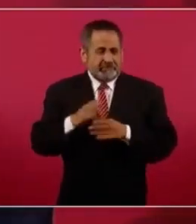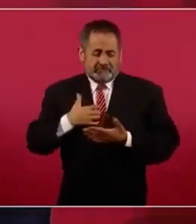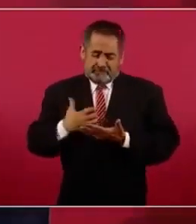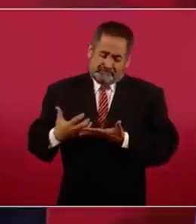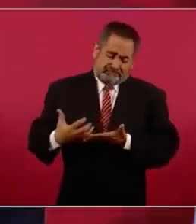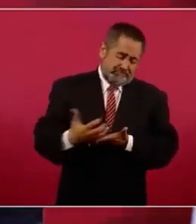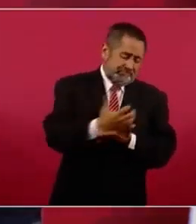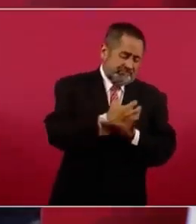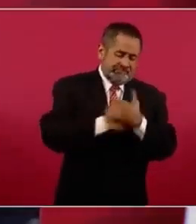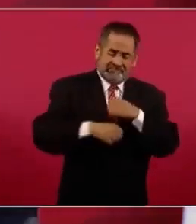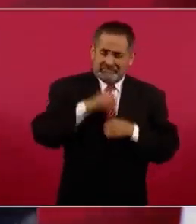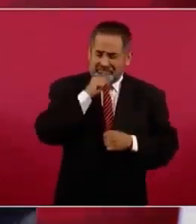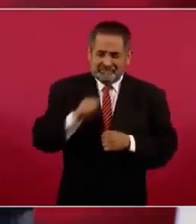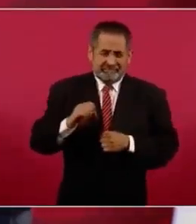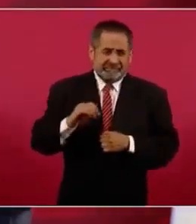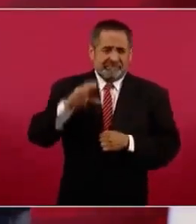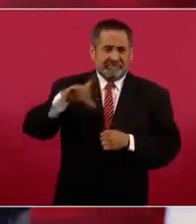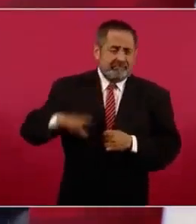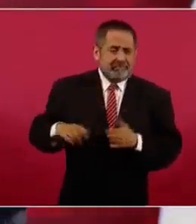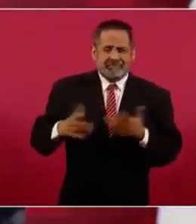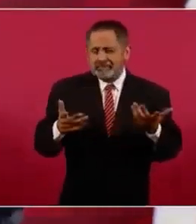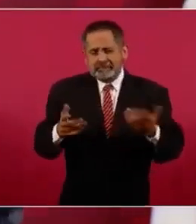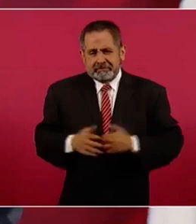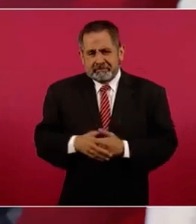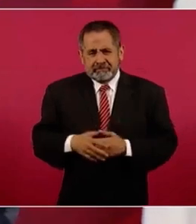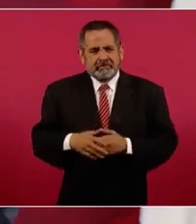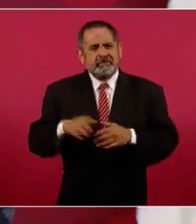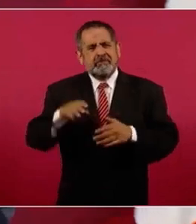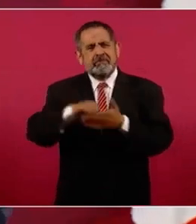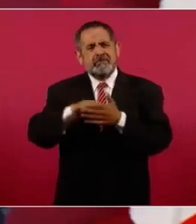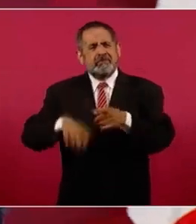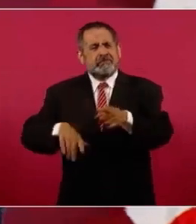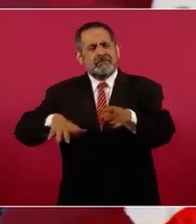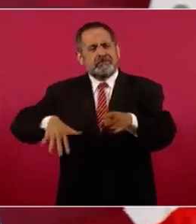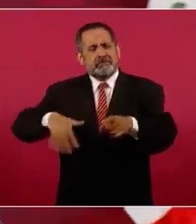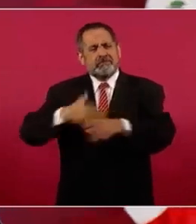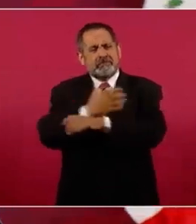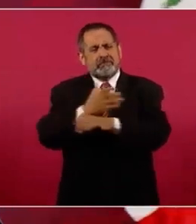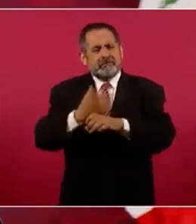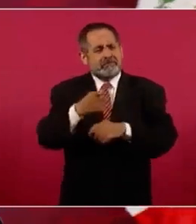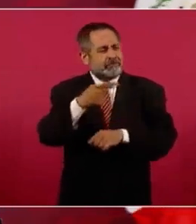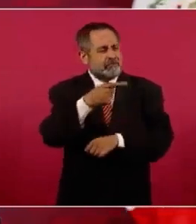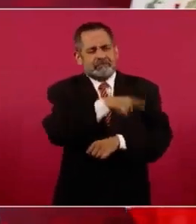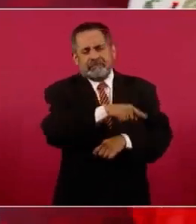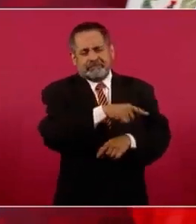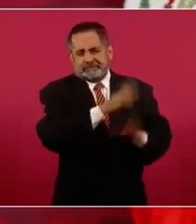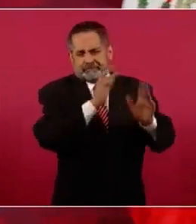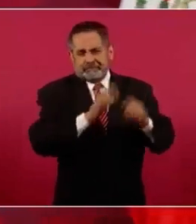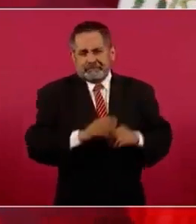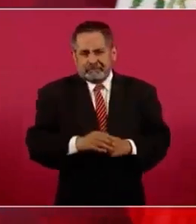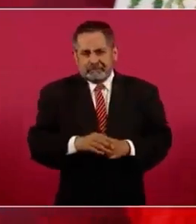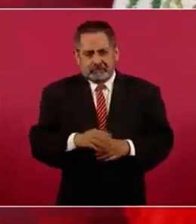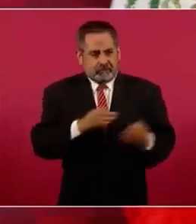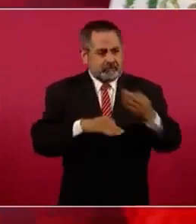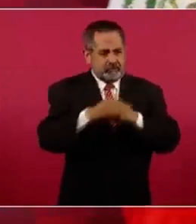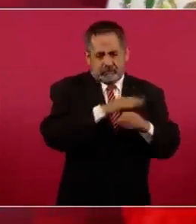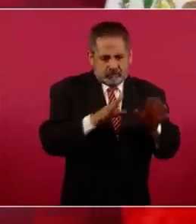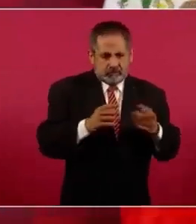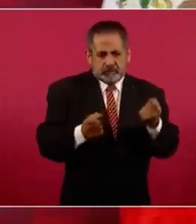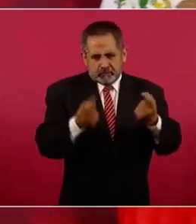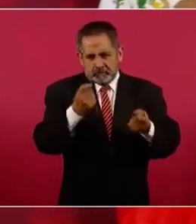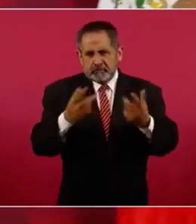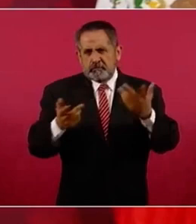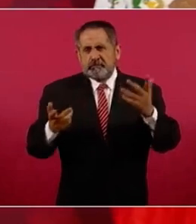elevadísimos en el gobierno? O esto que hacen los compañeros de ustedes, no todos, algunos.